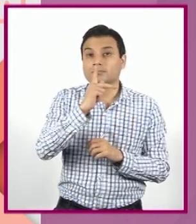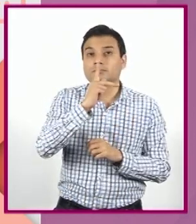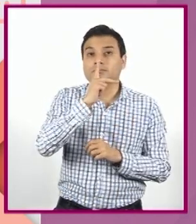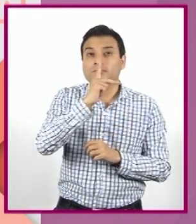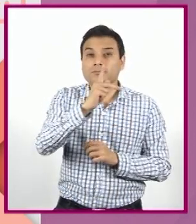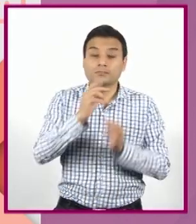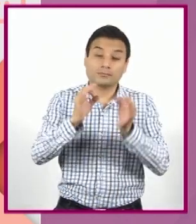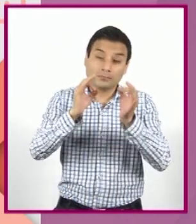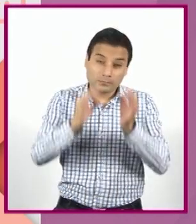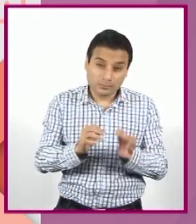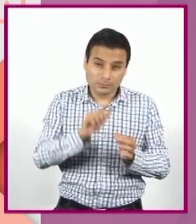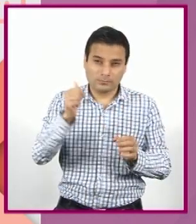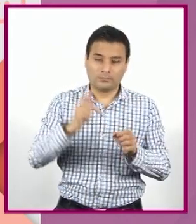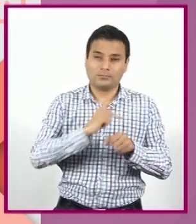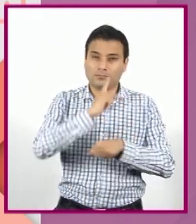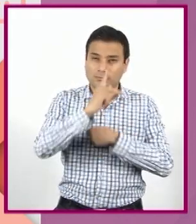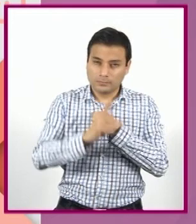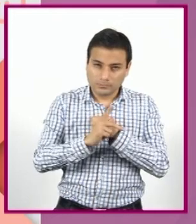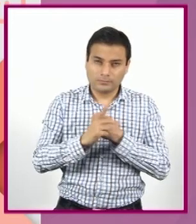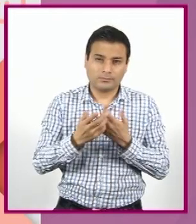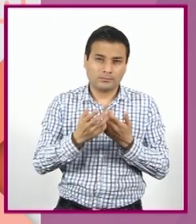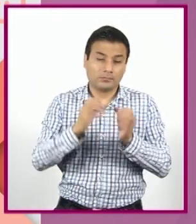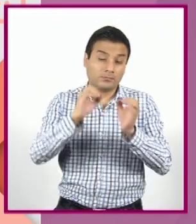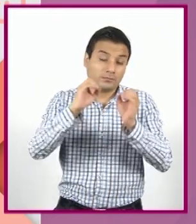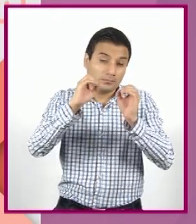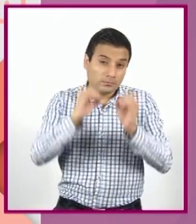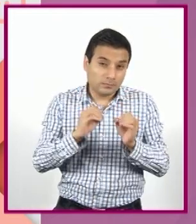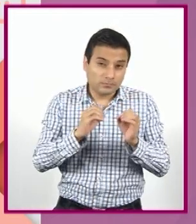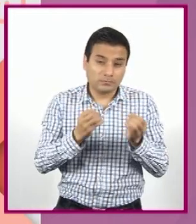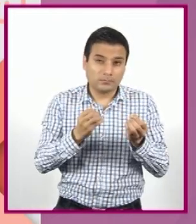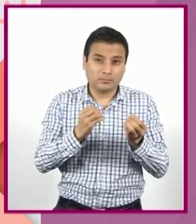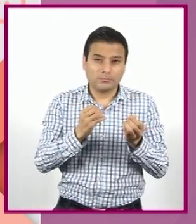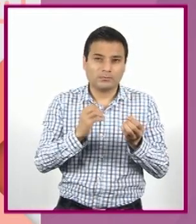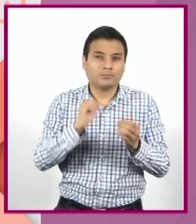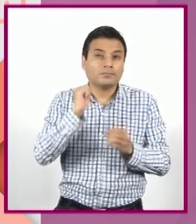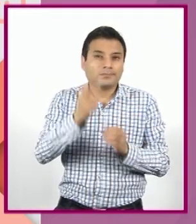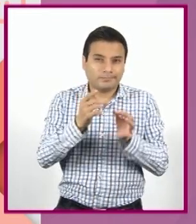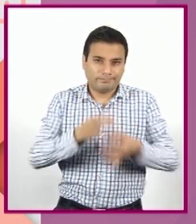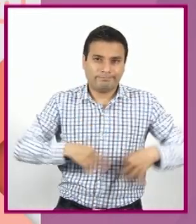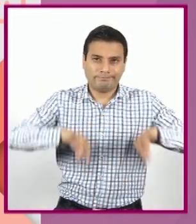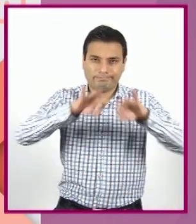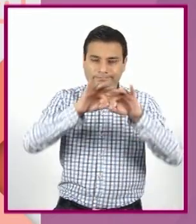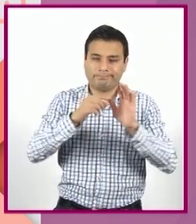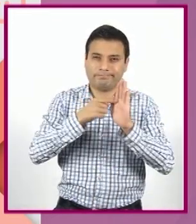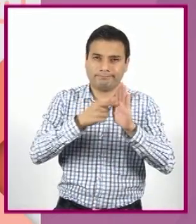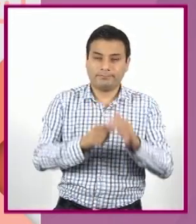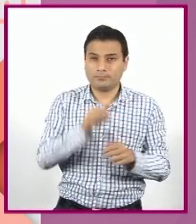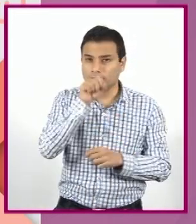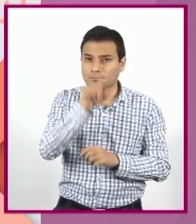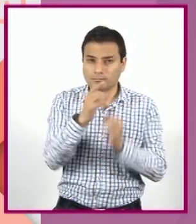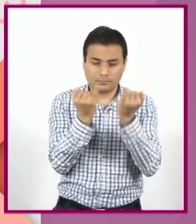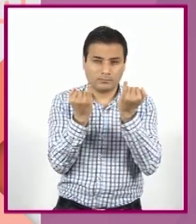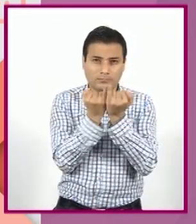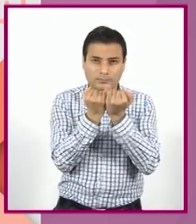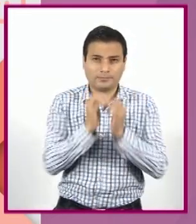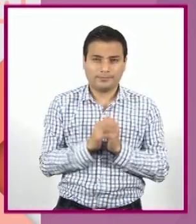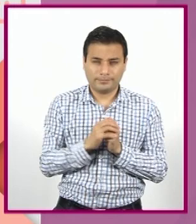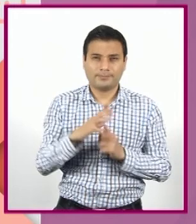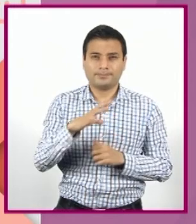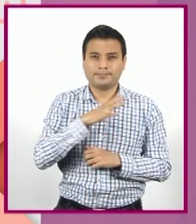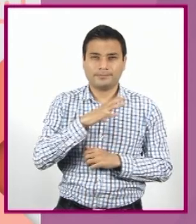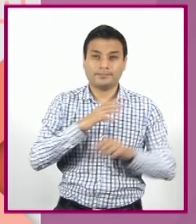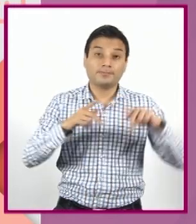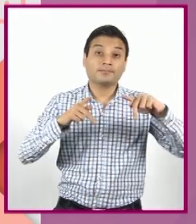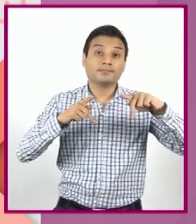origen extranjero o para destacar una parte del texto, o también en los epígrafes, es decir, en citas de